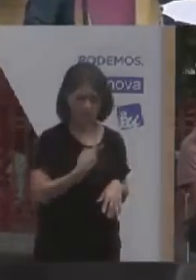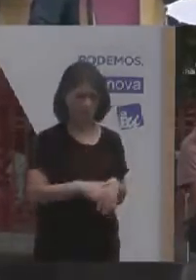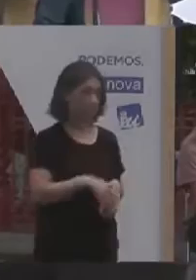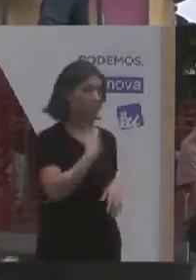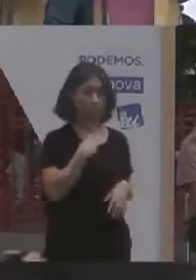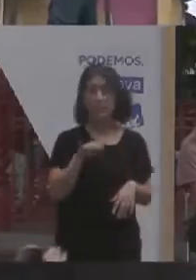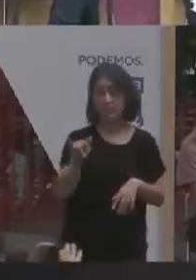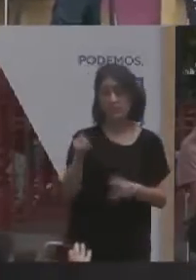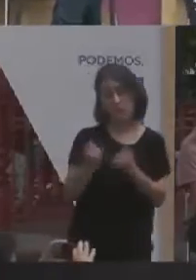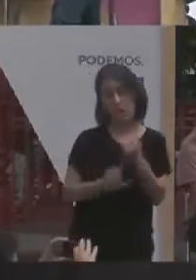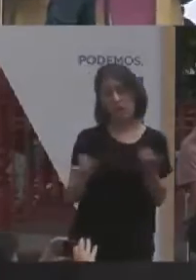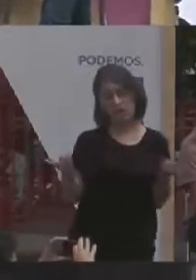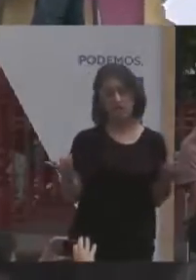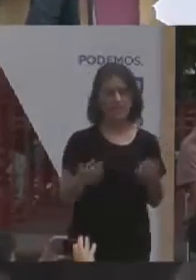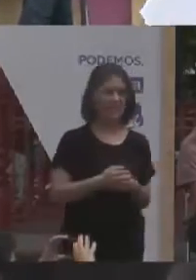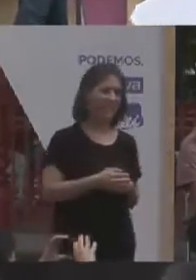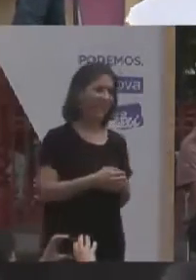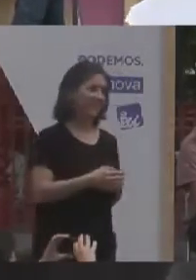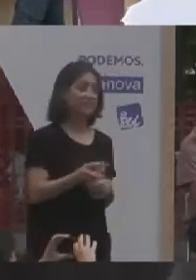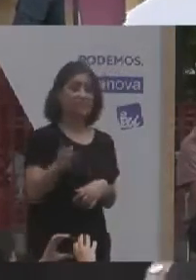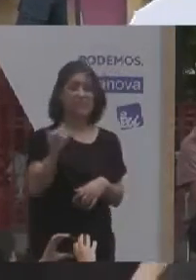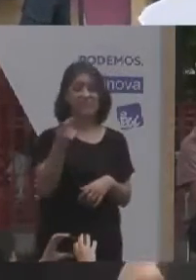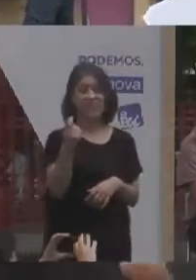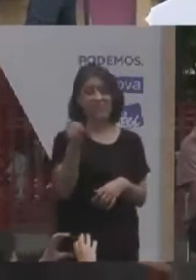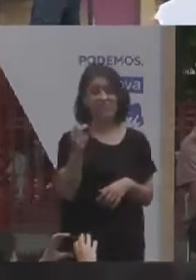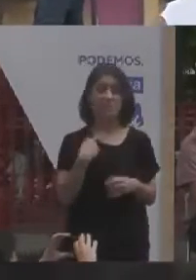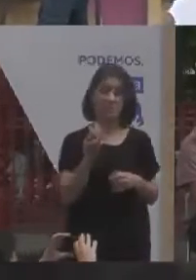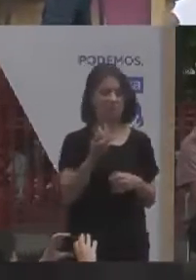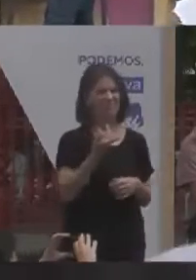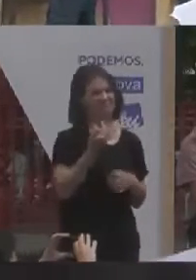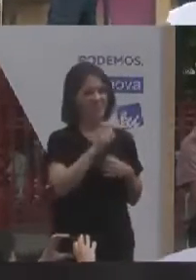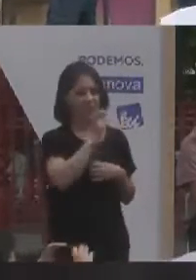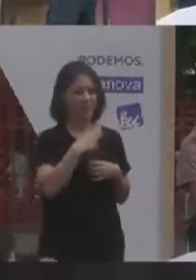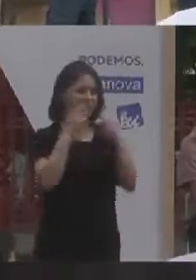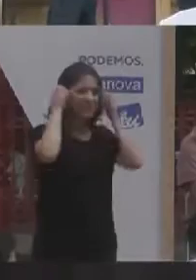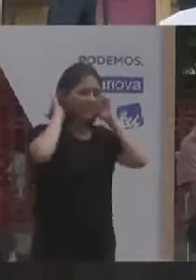Sí que hai, pero está en Panamá, señora. Sí que hai diñeiro, pero está en Panamá.